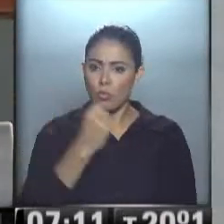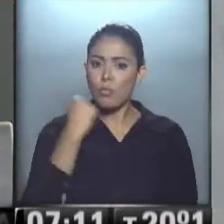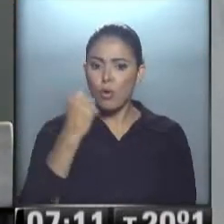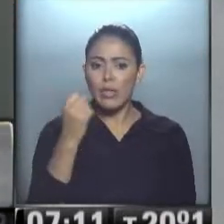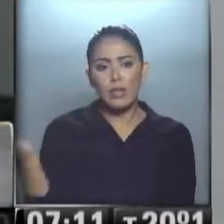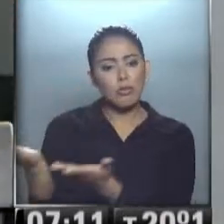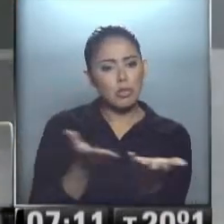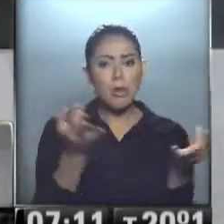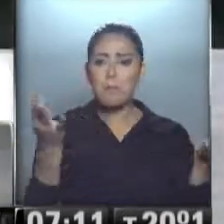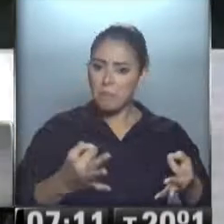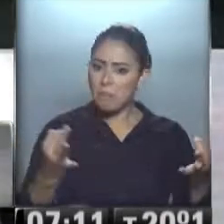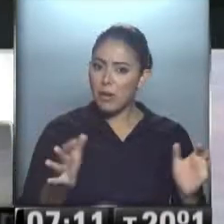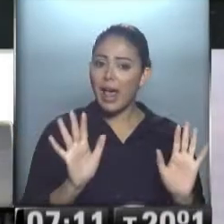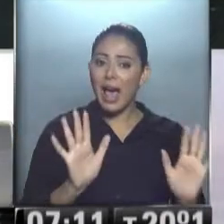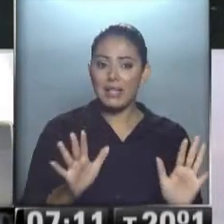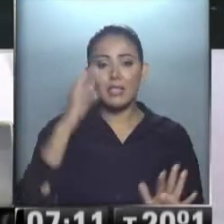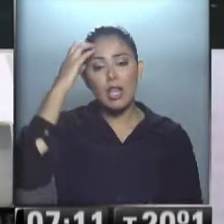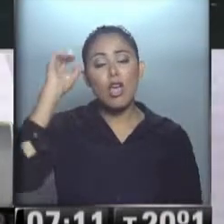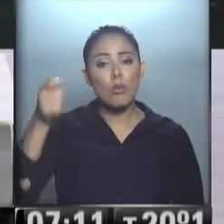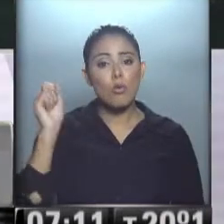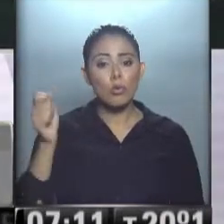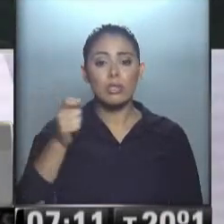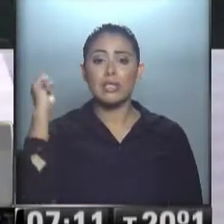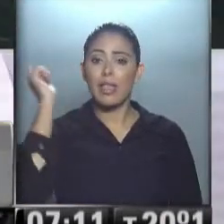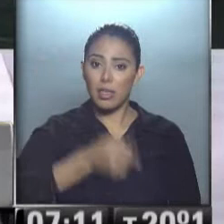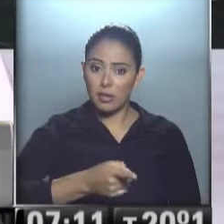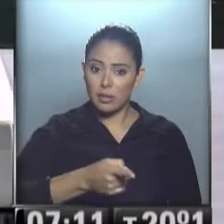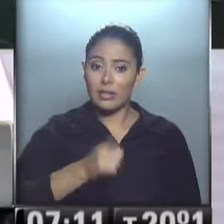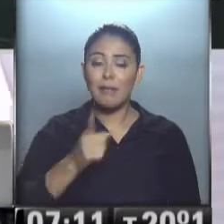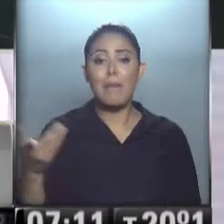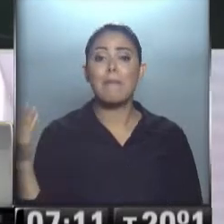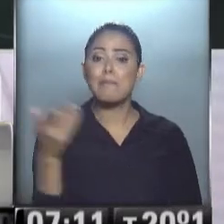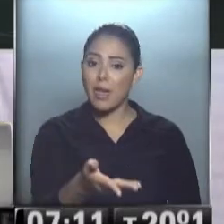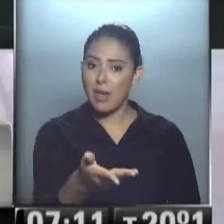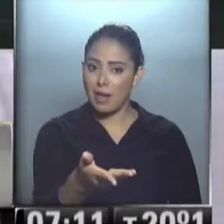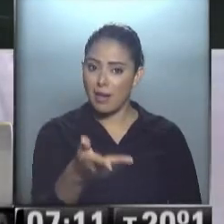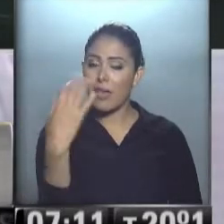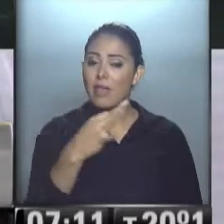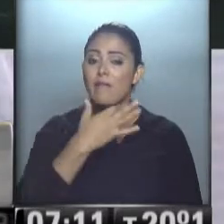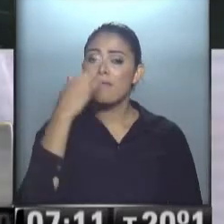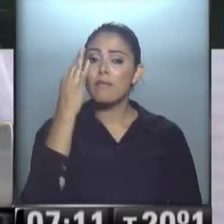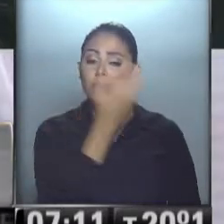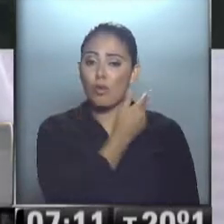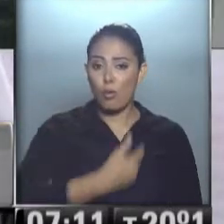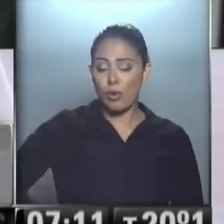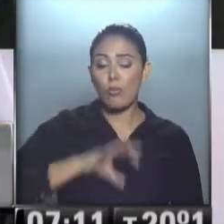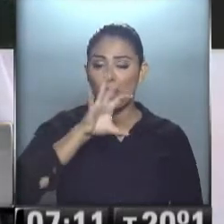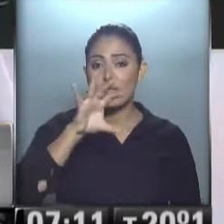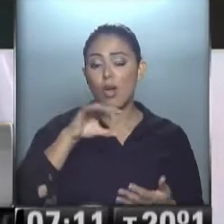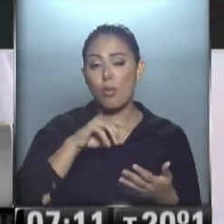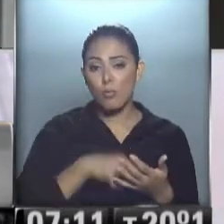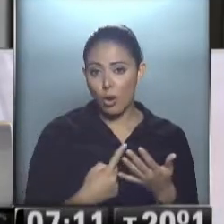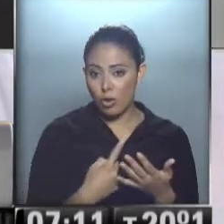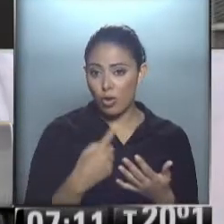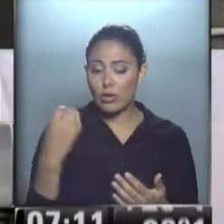recibidos como corresponde como la justicia también dictó y exigió al gobierno de la provincia en su cartera